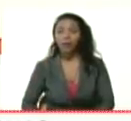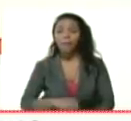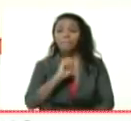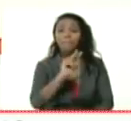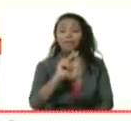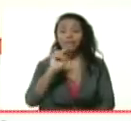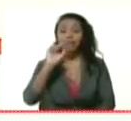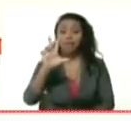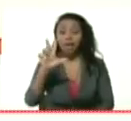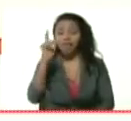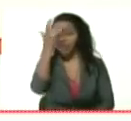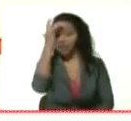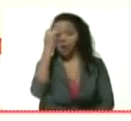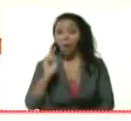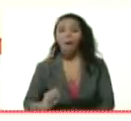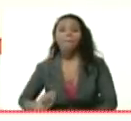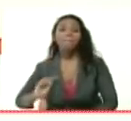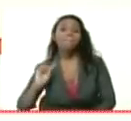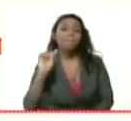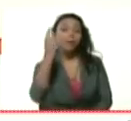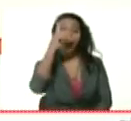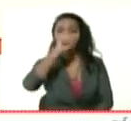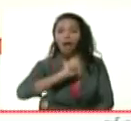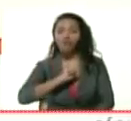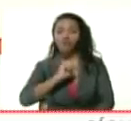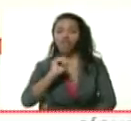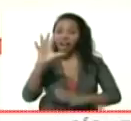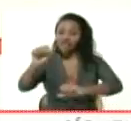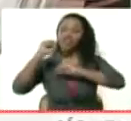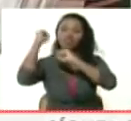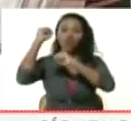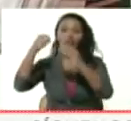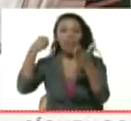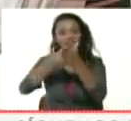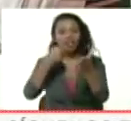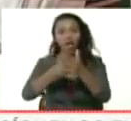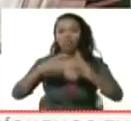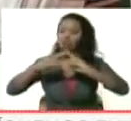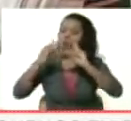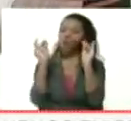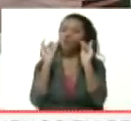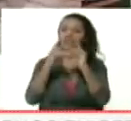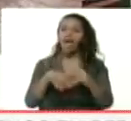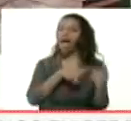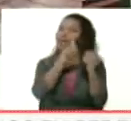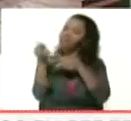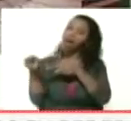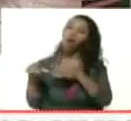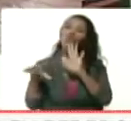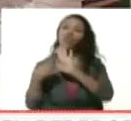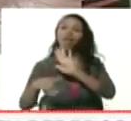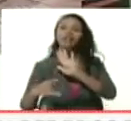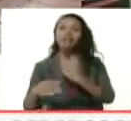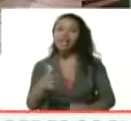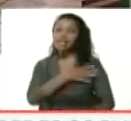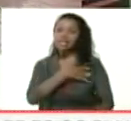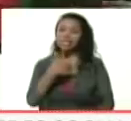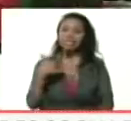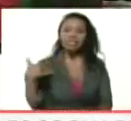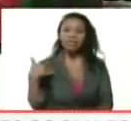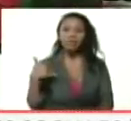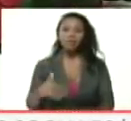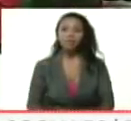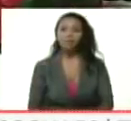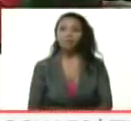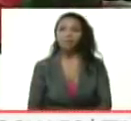febrero, primer año de la gran victoria popular en la Batalla de los Puentes, allá, cuando la derecha quiso...